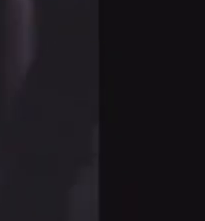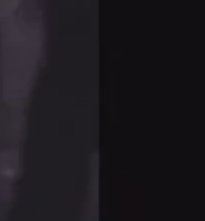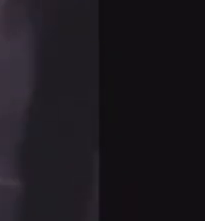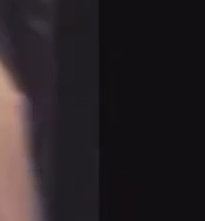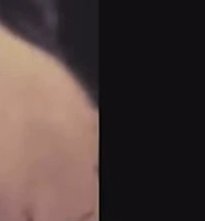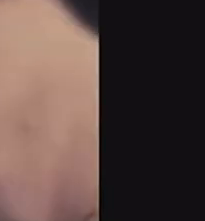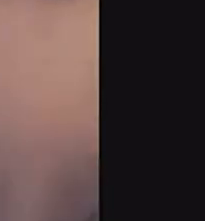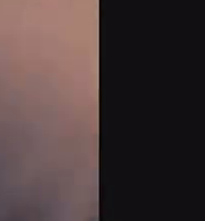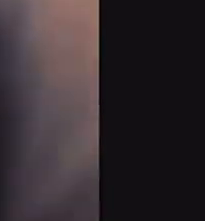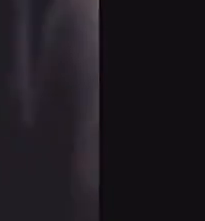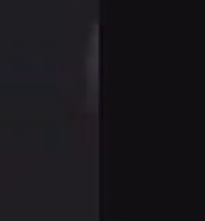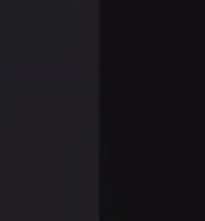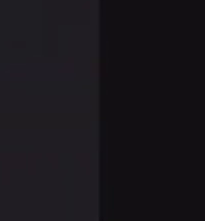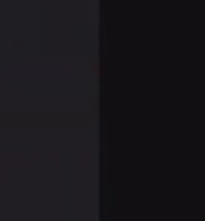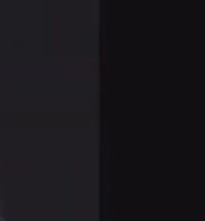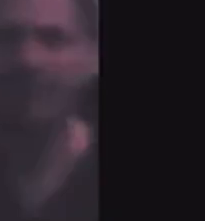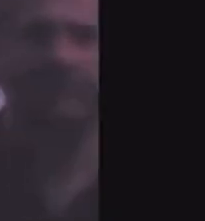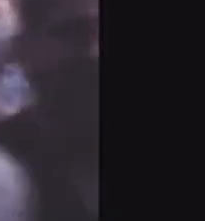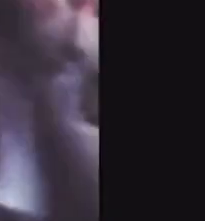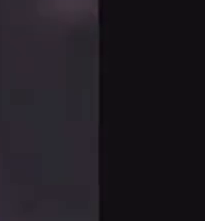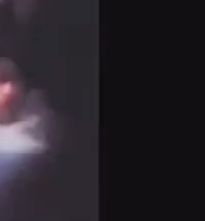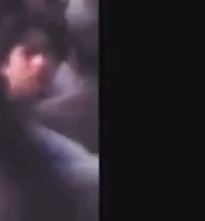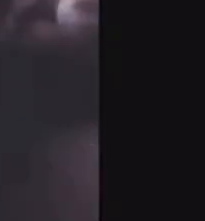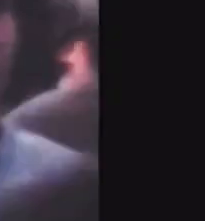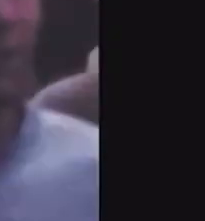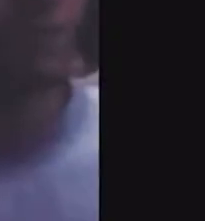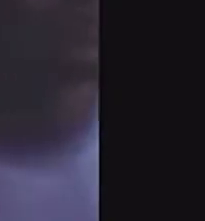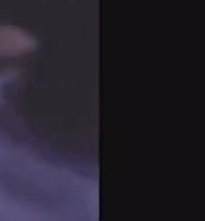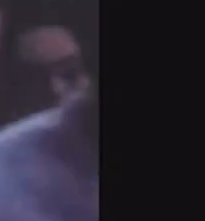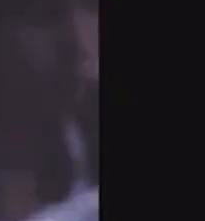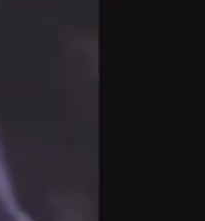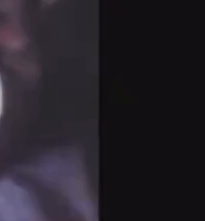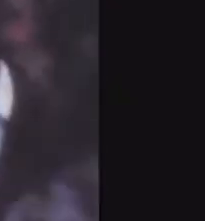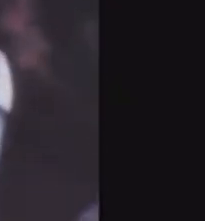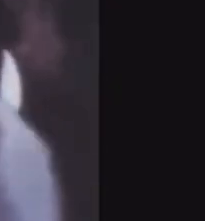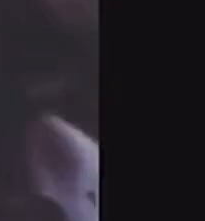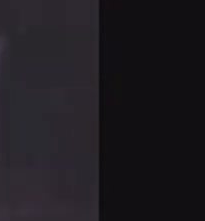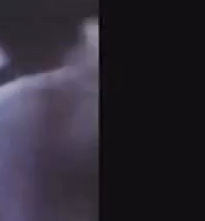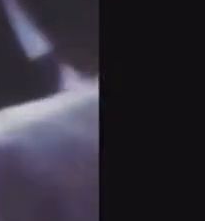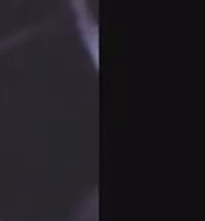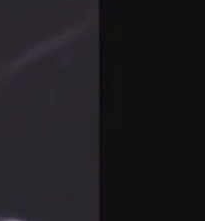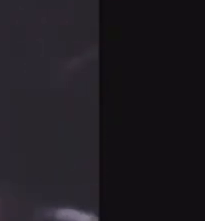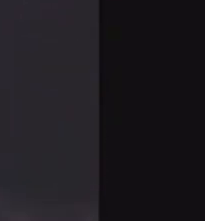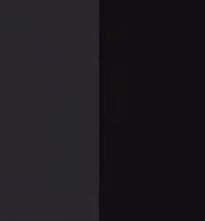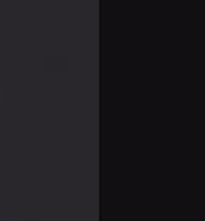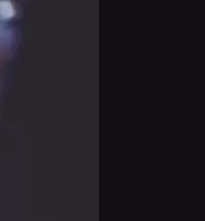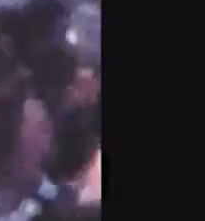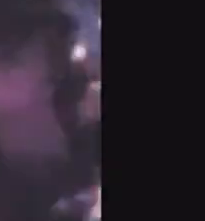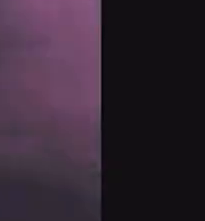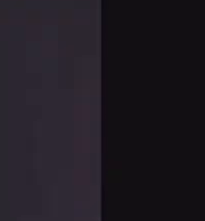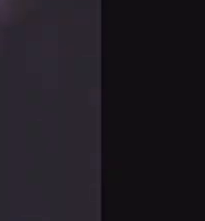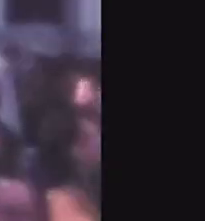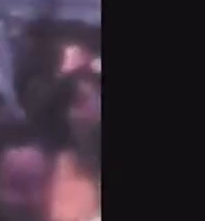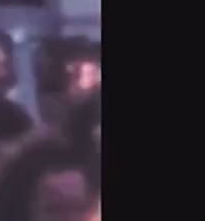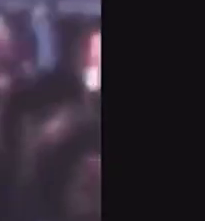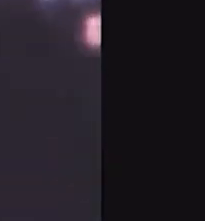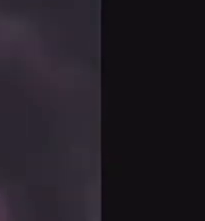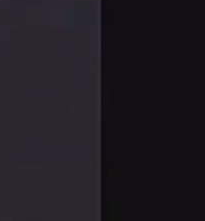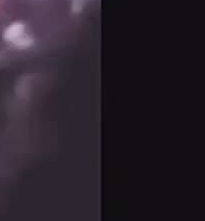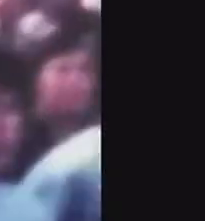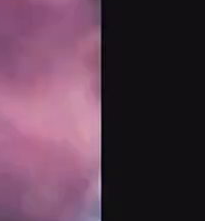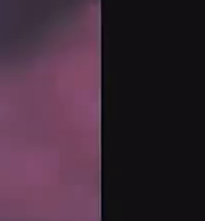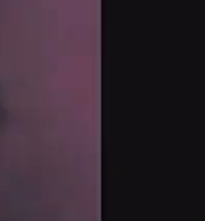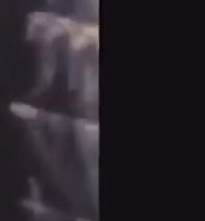ocupando los balcones, los crisantemos, el mediodía. Vienen